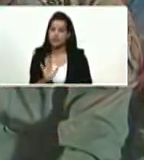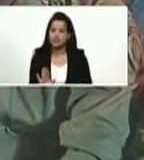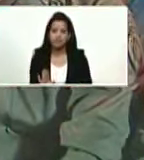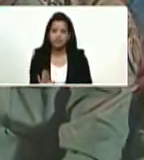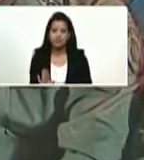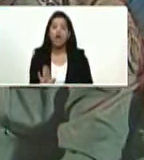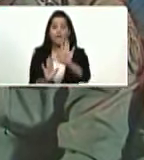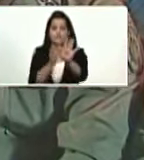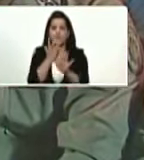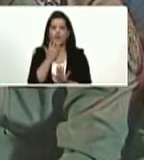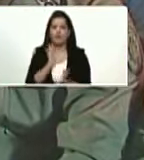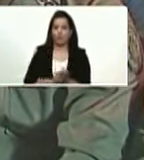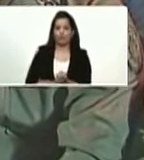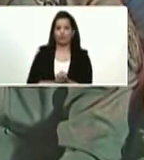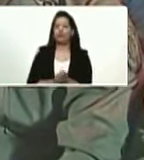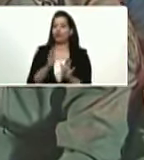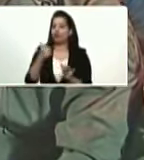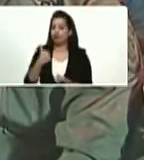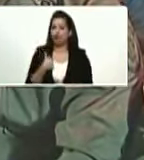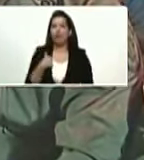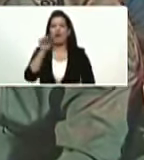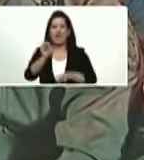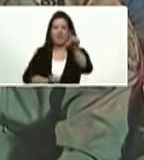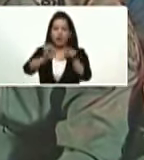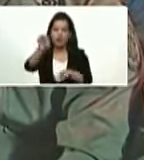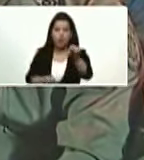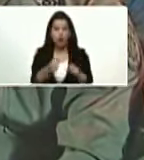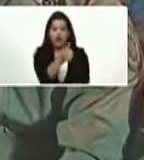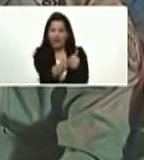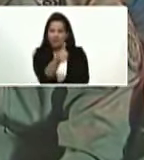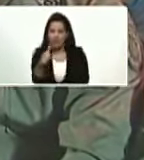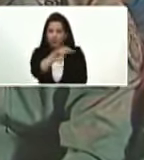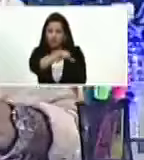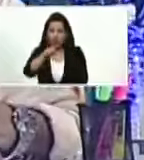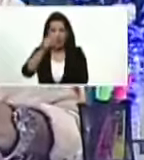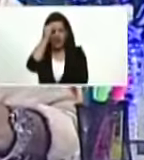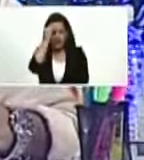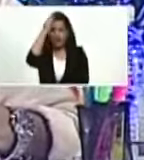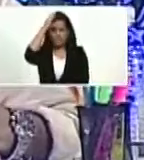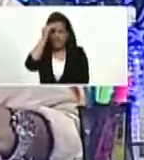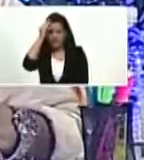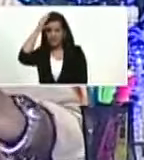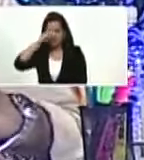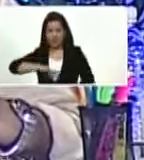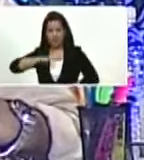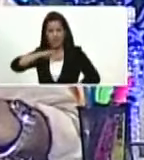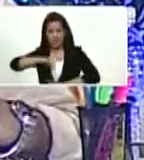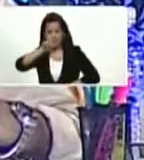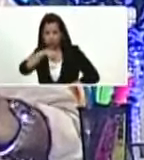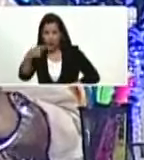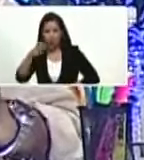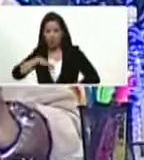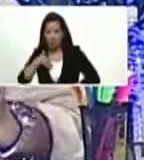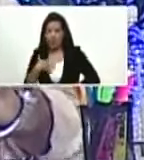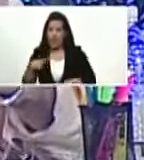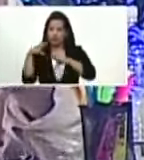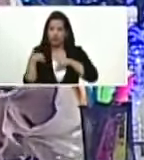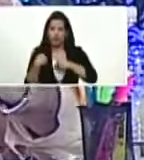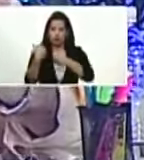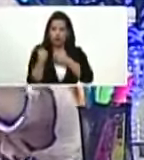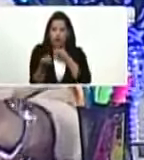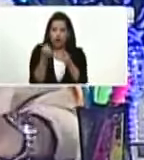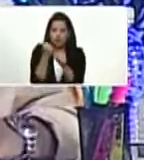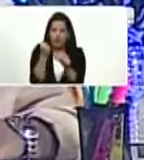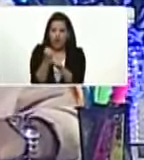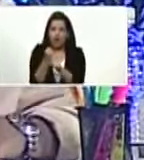midiera la capacidad nuestra para dirigir las empresas, yo diría estamos en